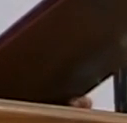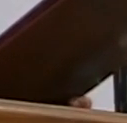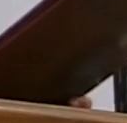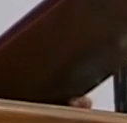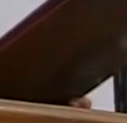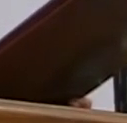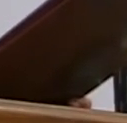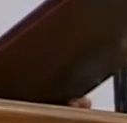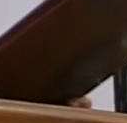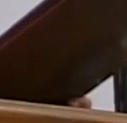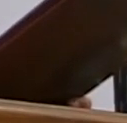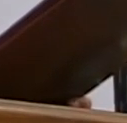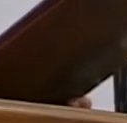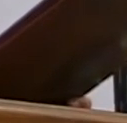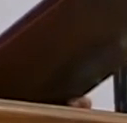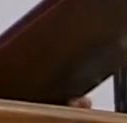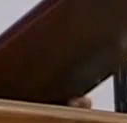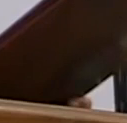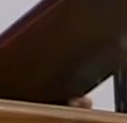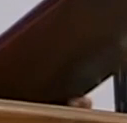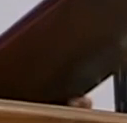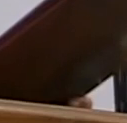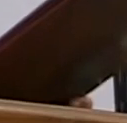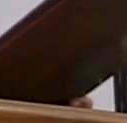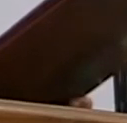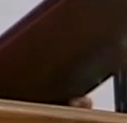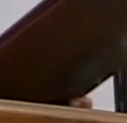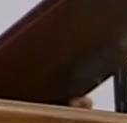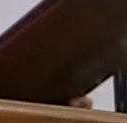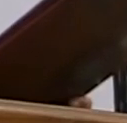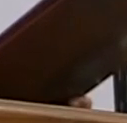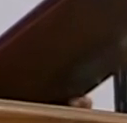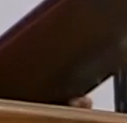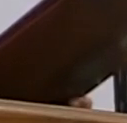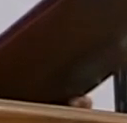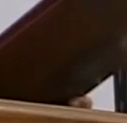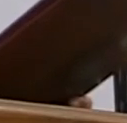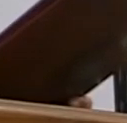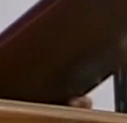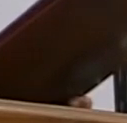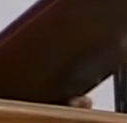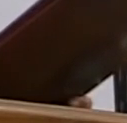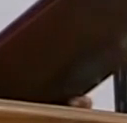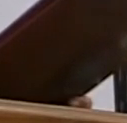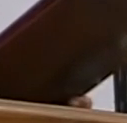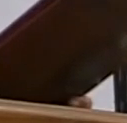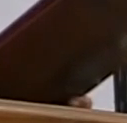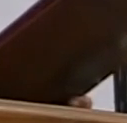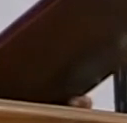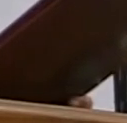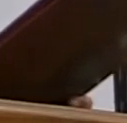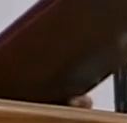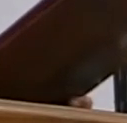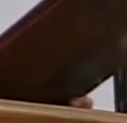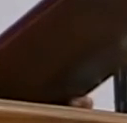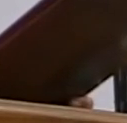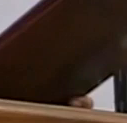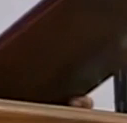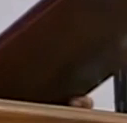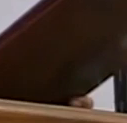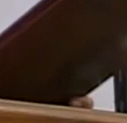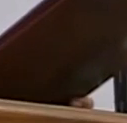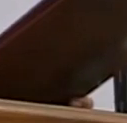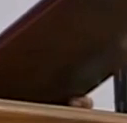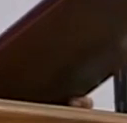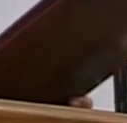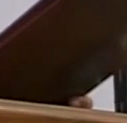recién nacidos o las recién nacidas durante el parto y el nacimiento. 4. Asegurar que las mujeres